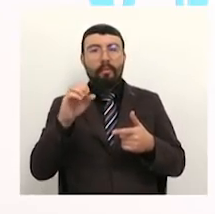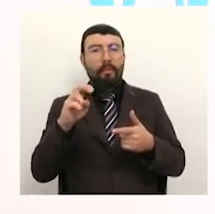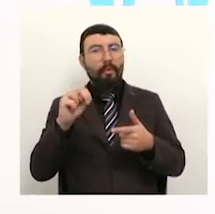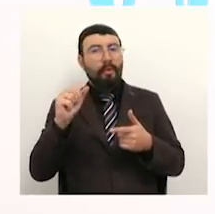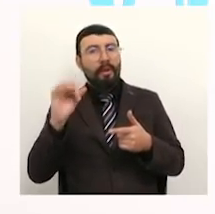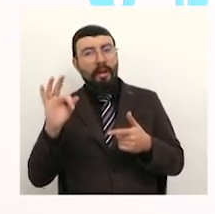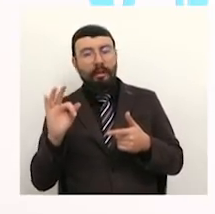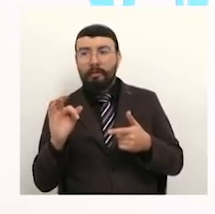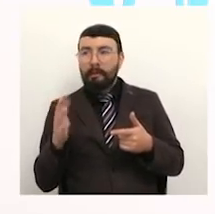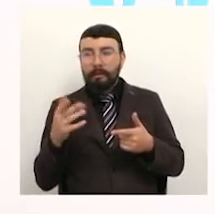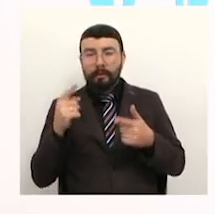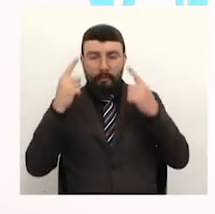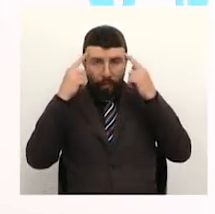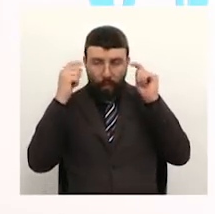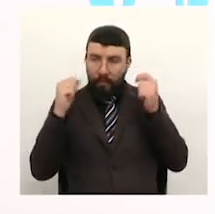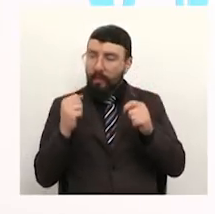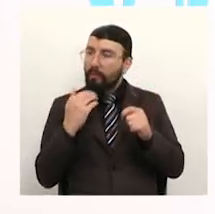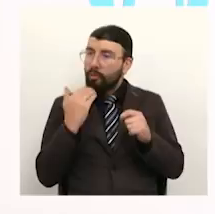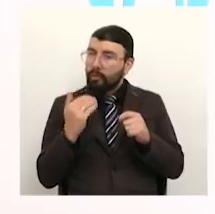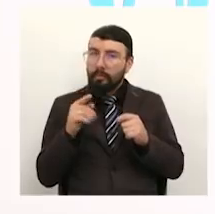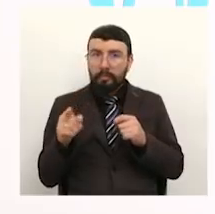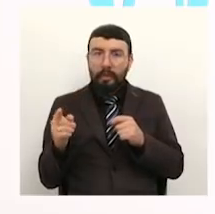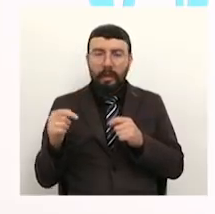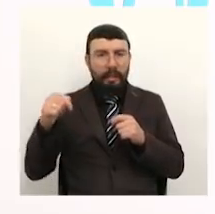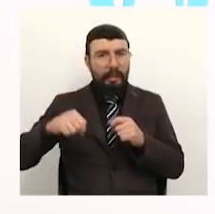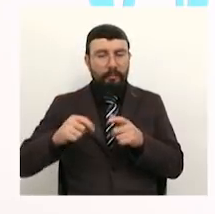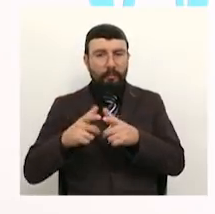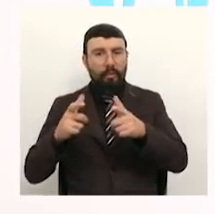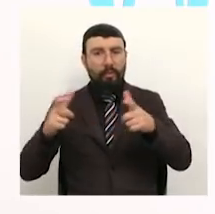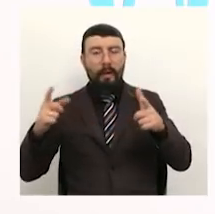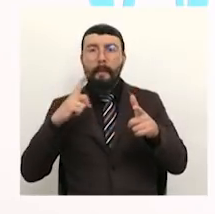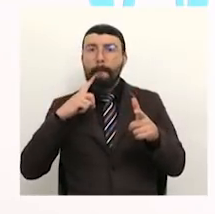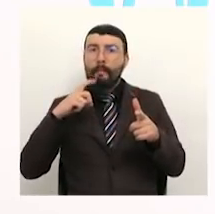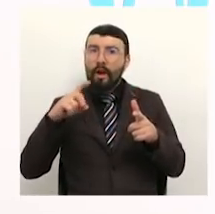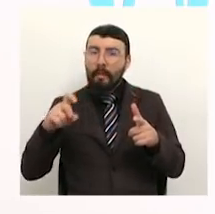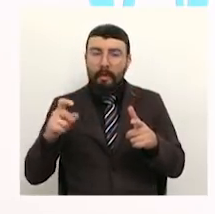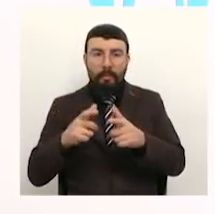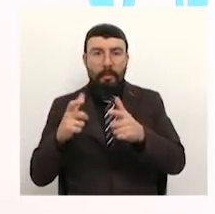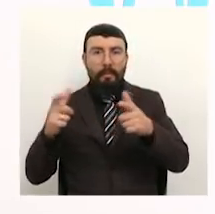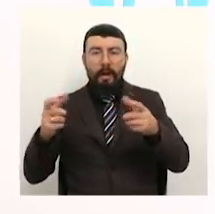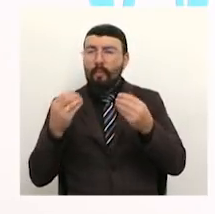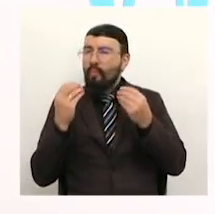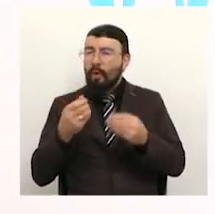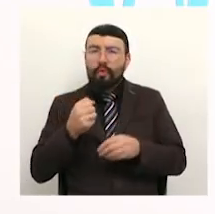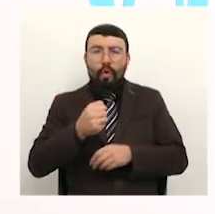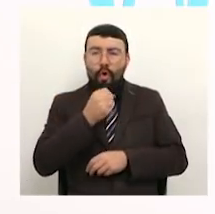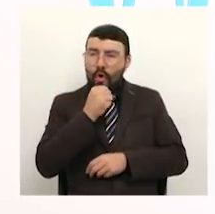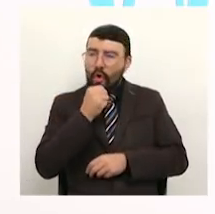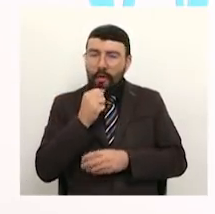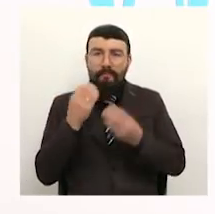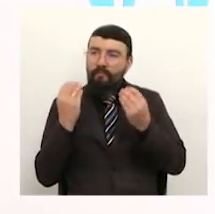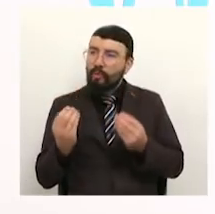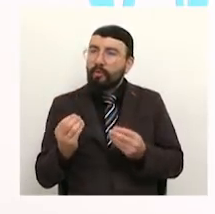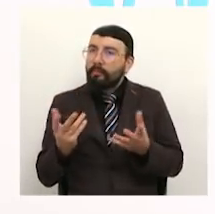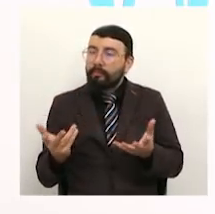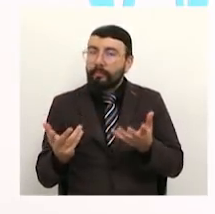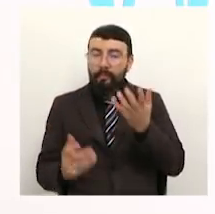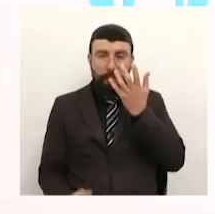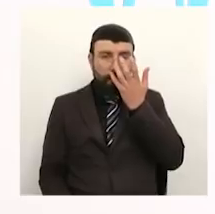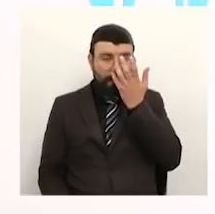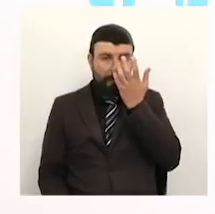preocupante porque esto no lo haya visto y sacamos caramagna con muchas frecuencias demasiados que